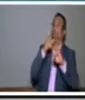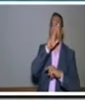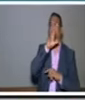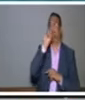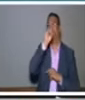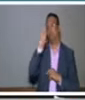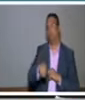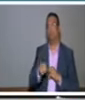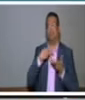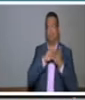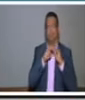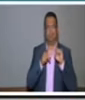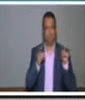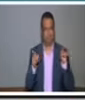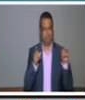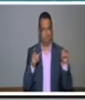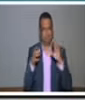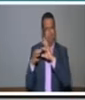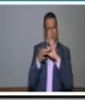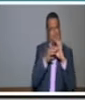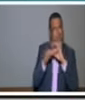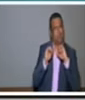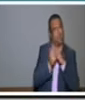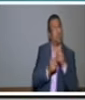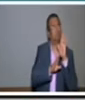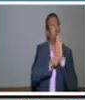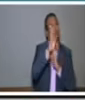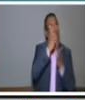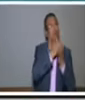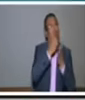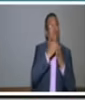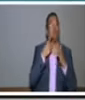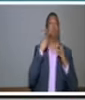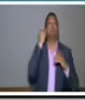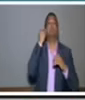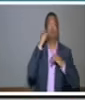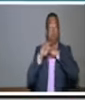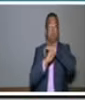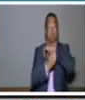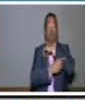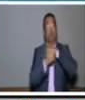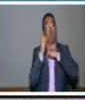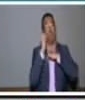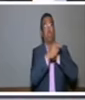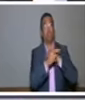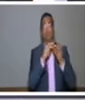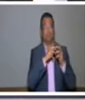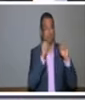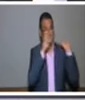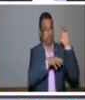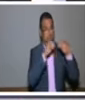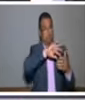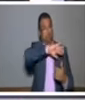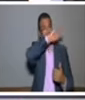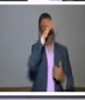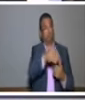del reciclaje a un tema de desarrollo económico, de manera que incinerar la basura no sea la única alternativa.